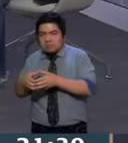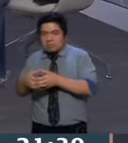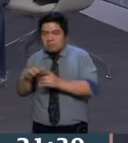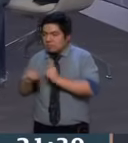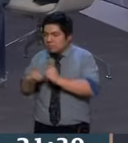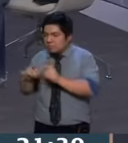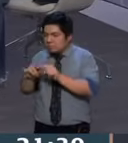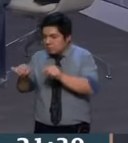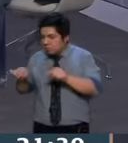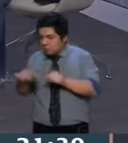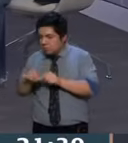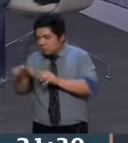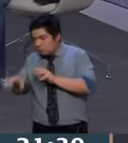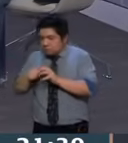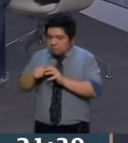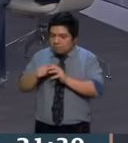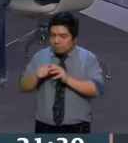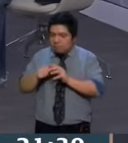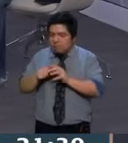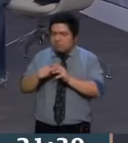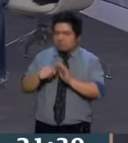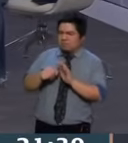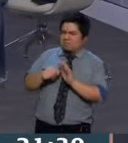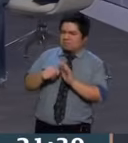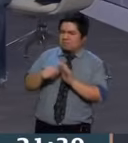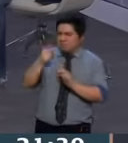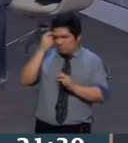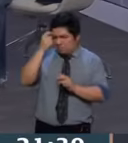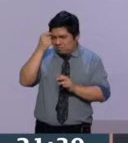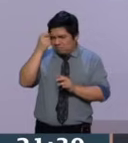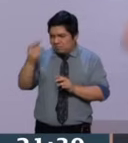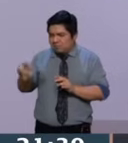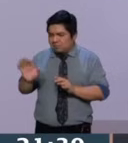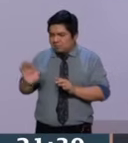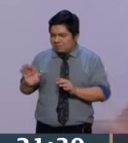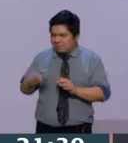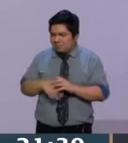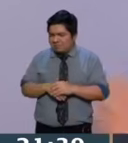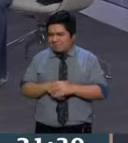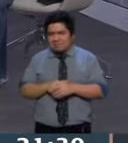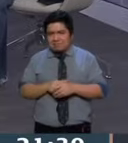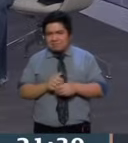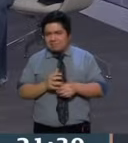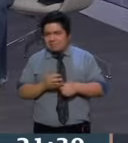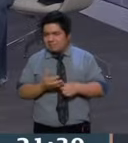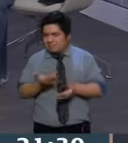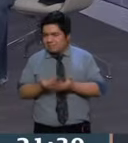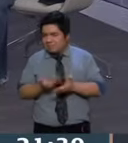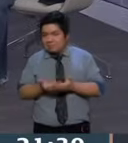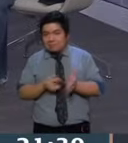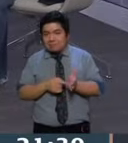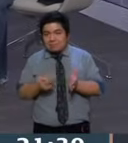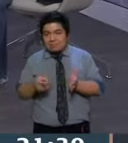deportivos. Llegan, se los quitan de manera arbitraria. Es que, han ganado... Hablemos de los hechos. Tengo los